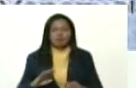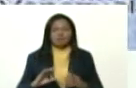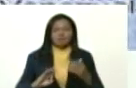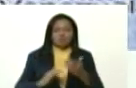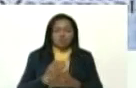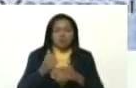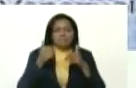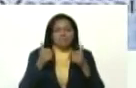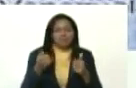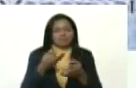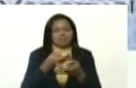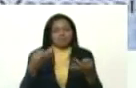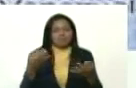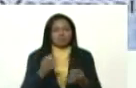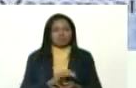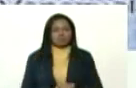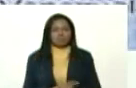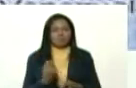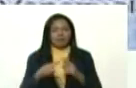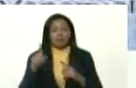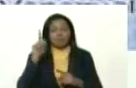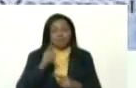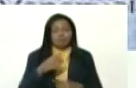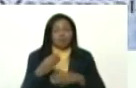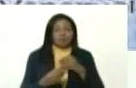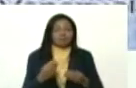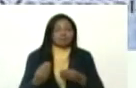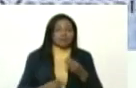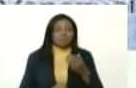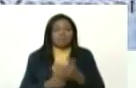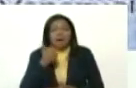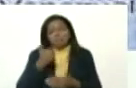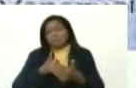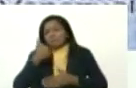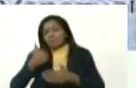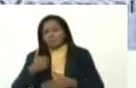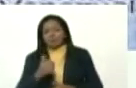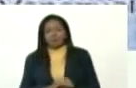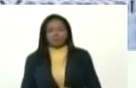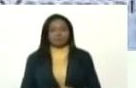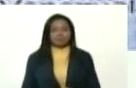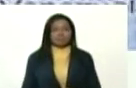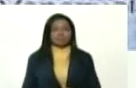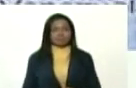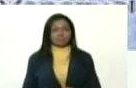funcionando bien, pero tenemos que hacer más. Compañera